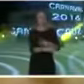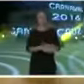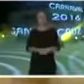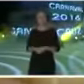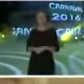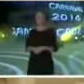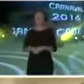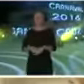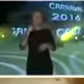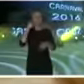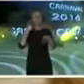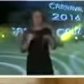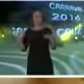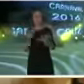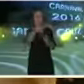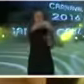arriba.